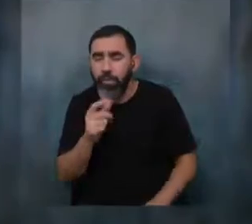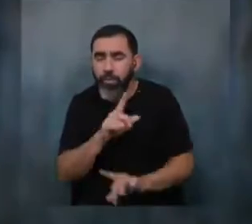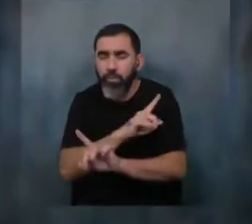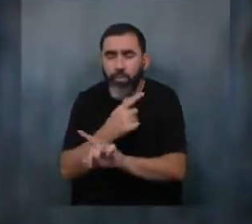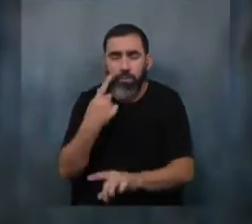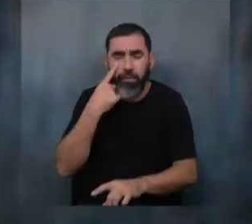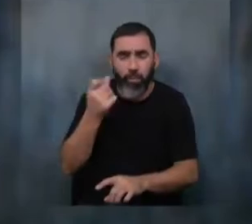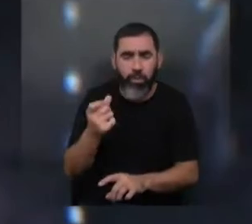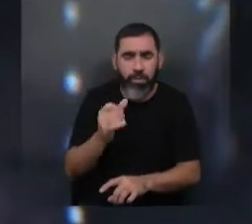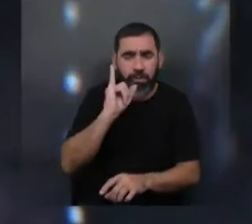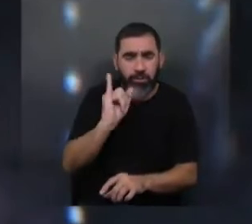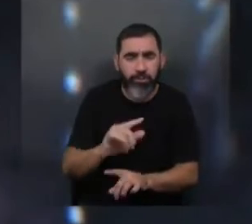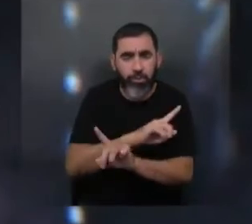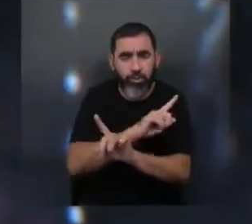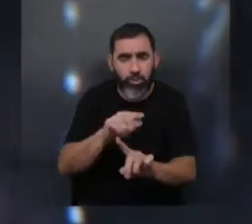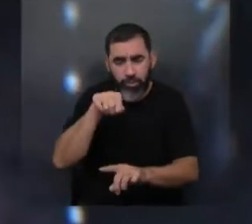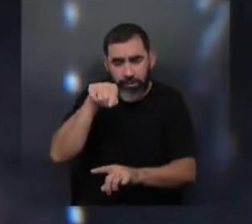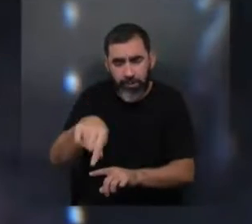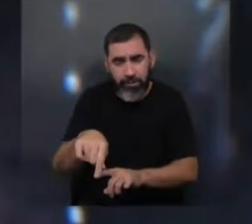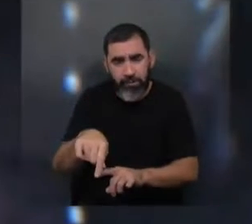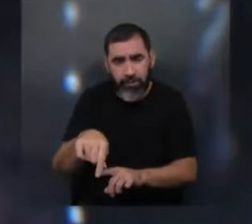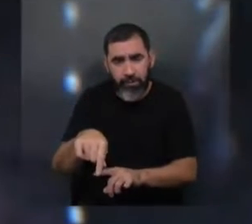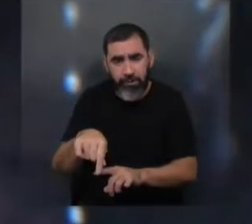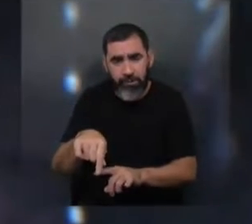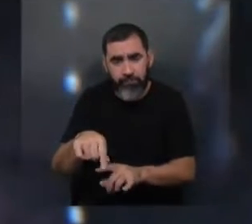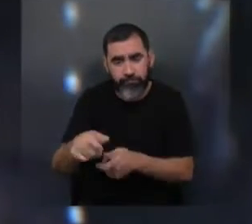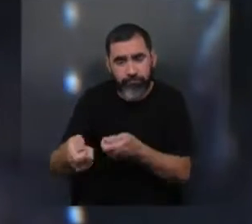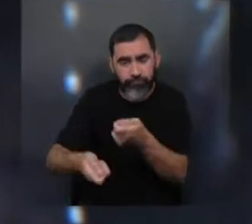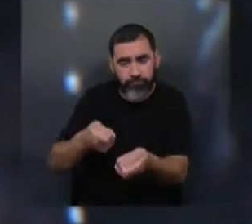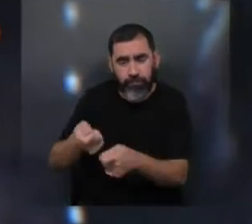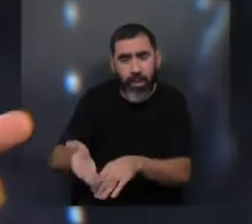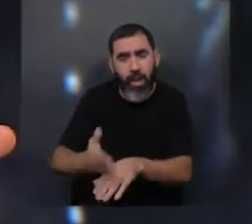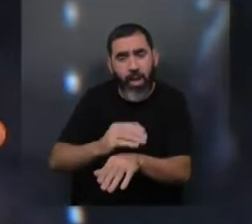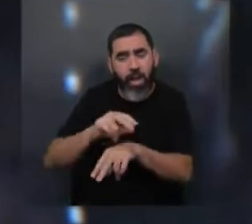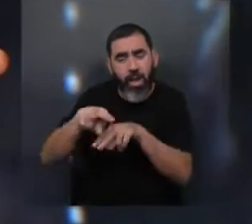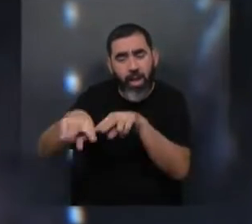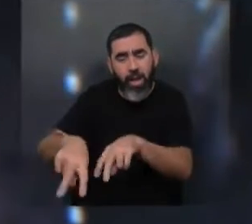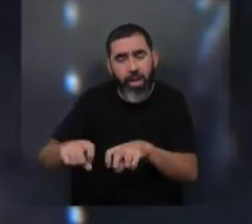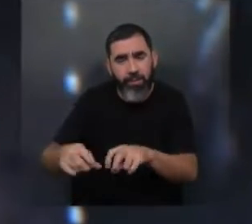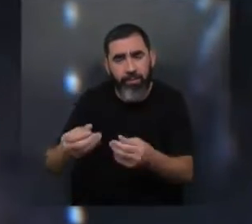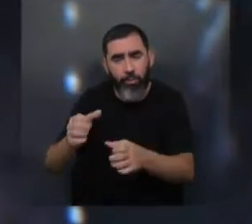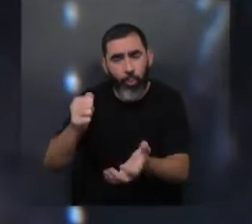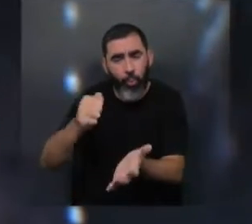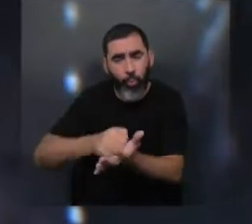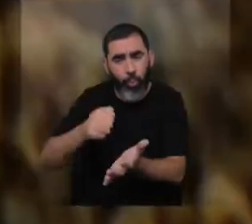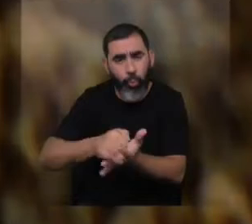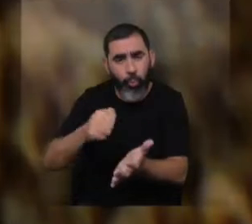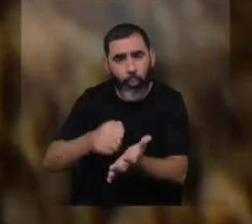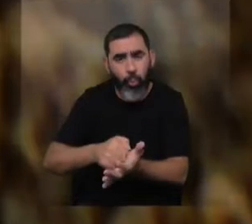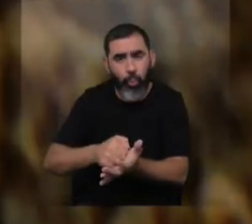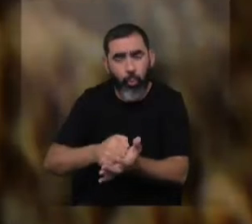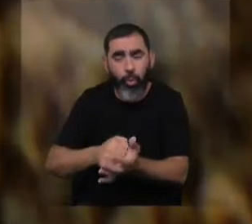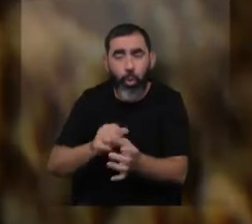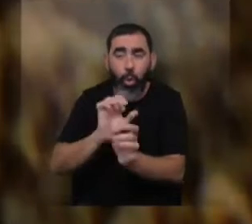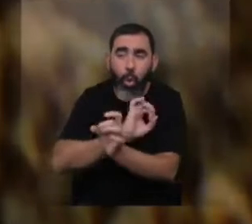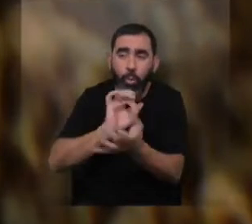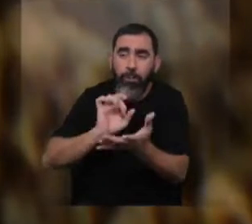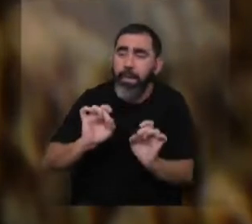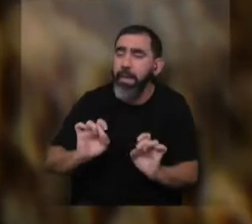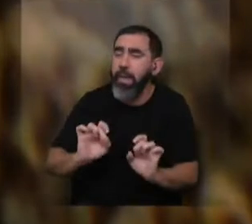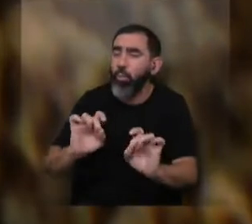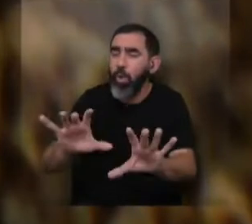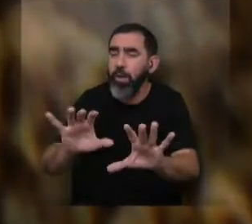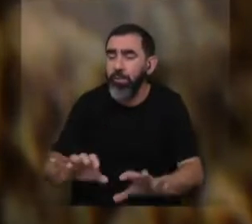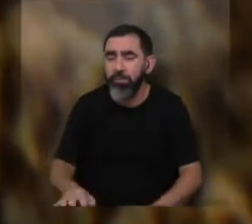darse cuenta si ese lugar fue manipulado previamente? Digamos, si lo que se cava es suelo virgen, por decirlo de alguna manera, o si ya